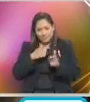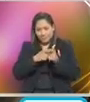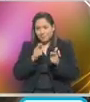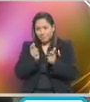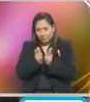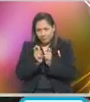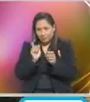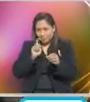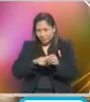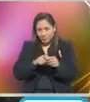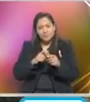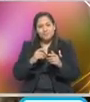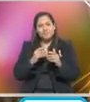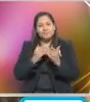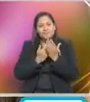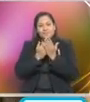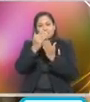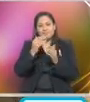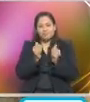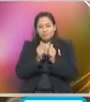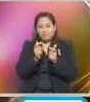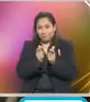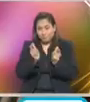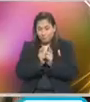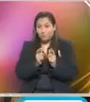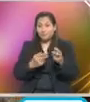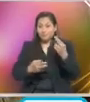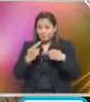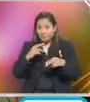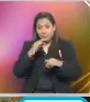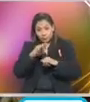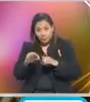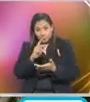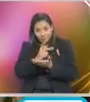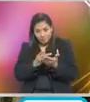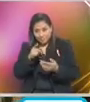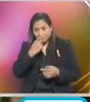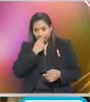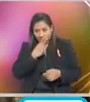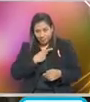el grupo, Muy bien, crecer maravilloso. con el grupo. Bueno, al regreso y al final del programa ustedes me